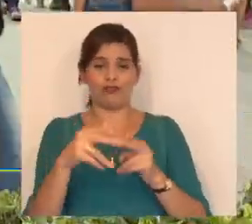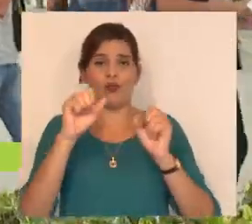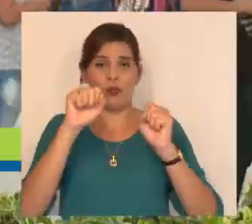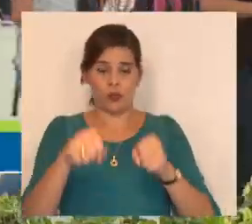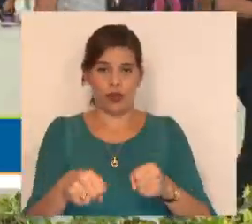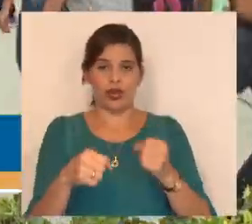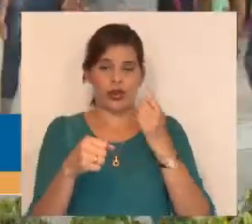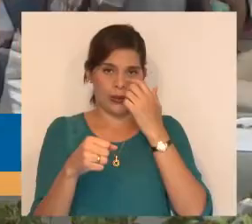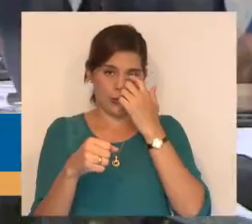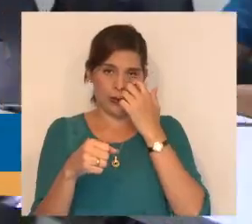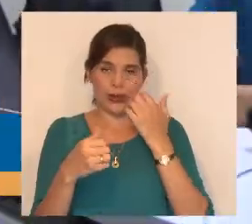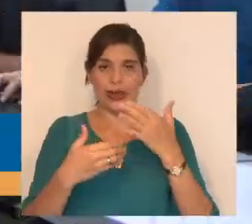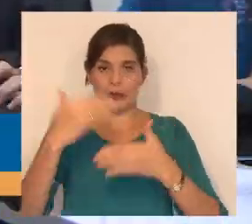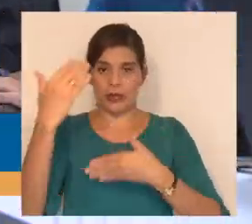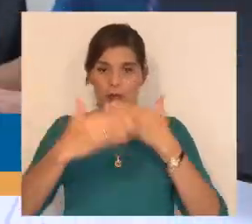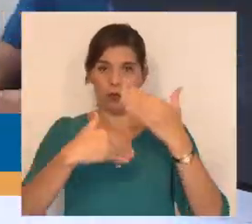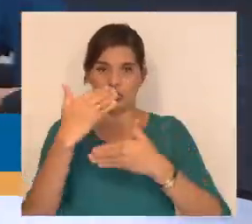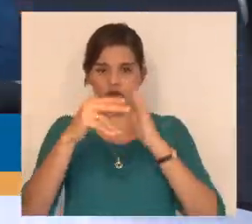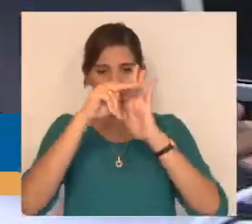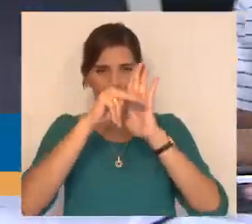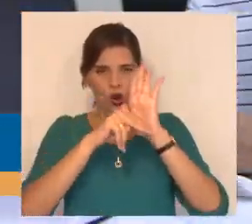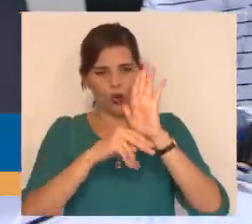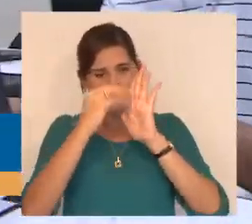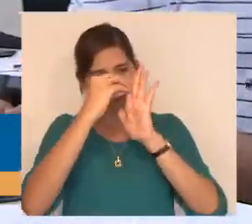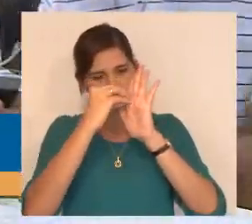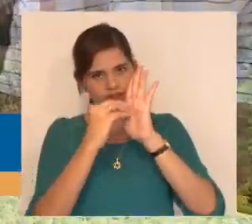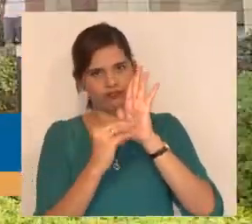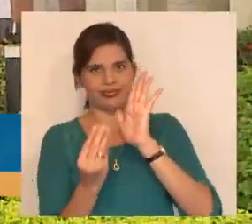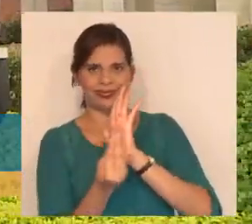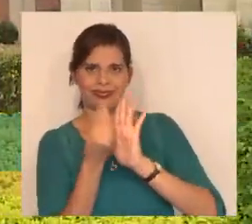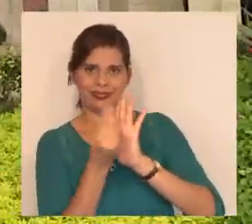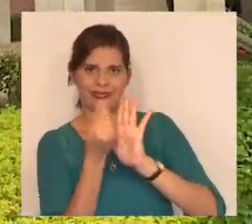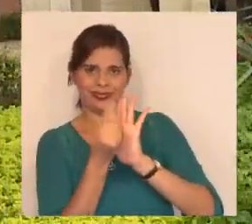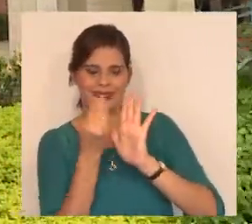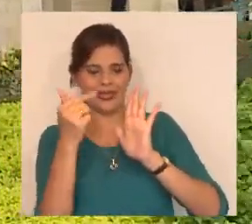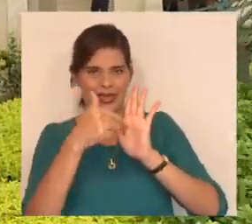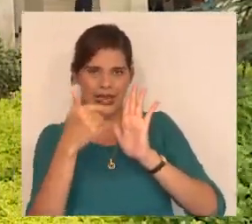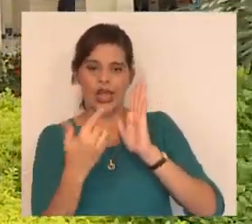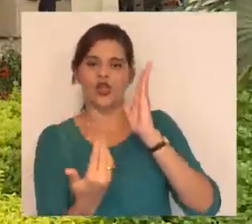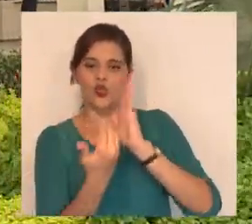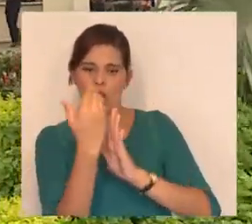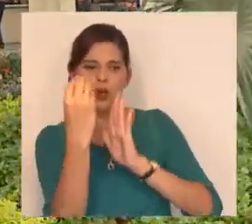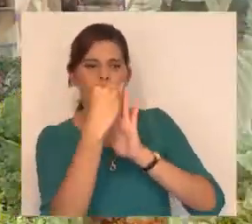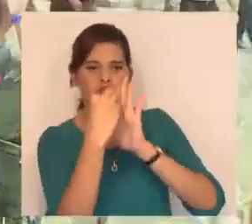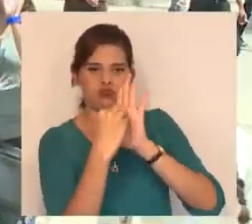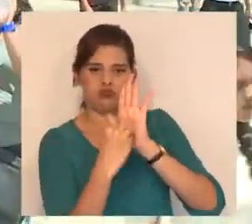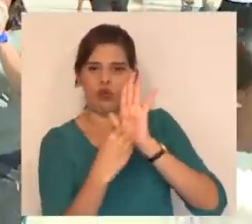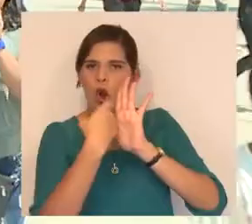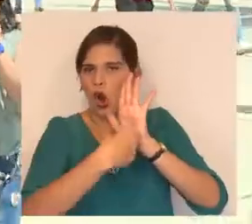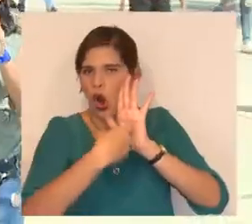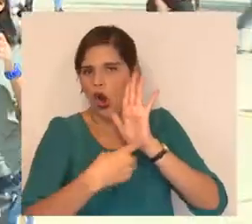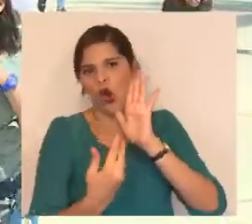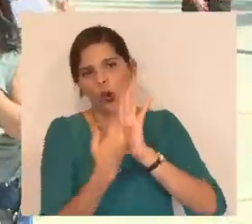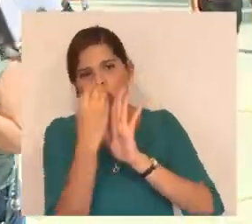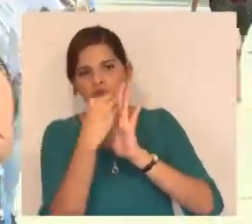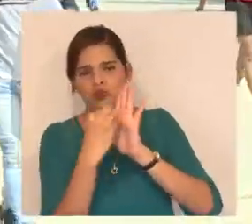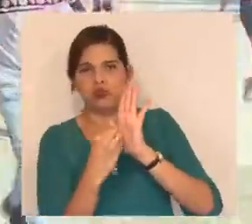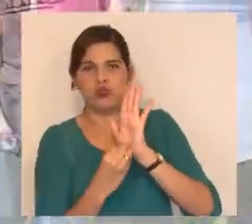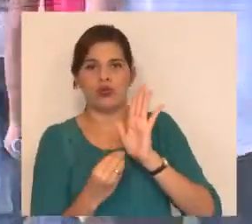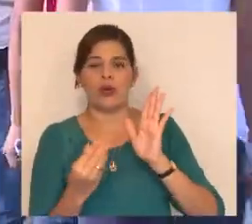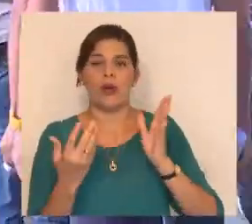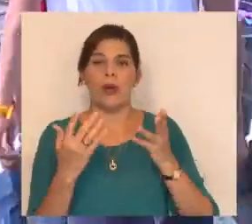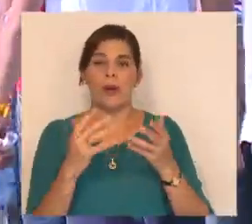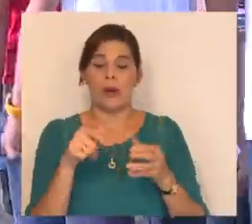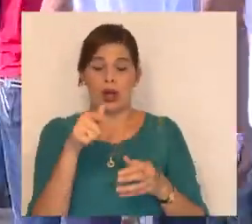del Magdalena tendrán una oportunidad de oro dentro de muy poco, cuando se le dé comienzo al proceso de actualización del sistema de normas y disposiciones que se